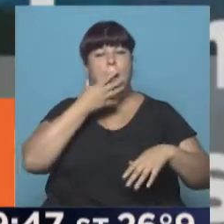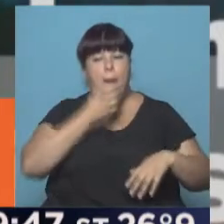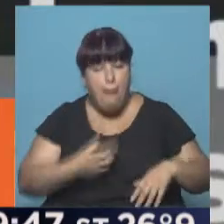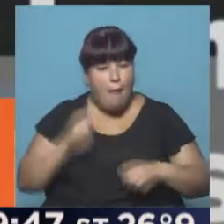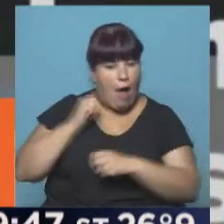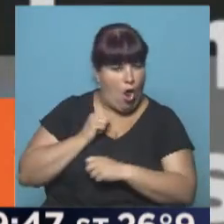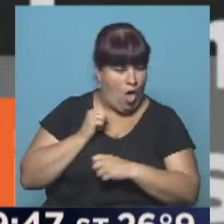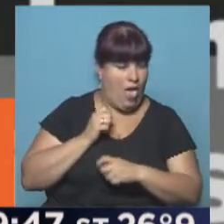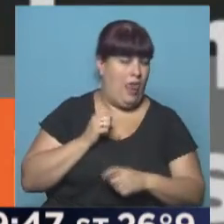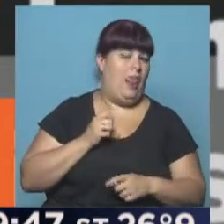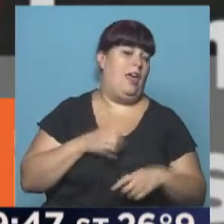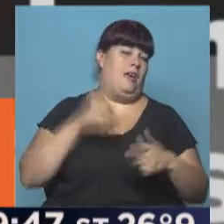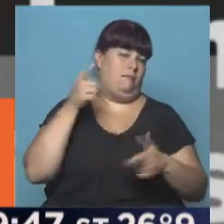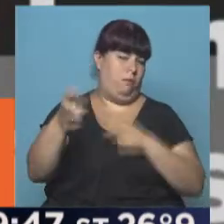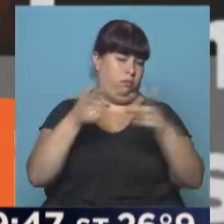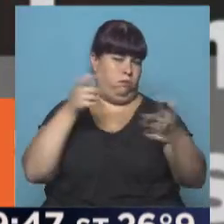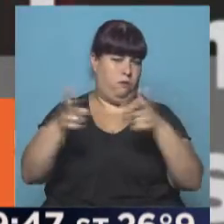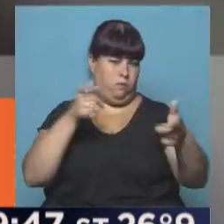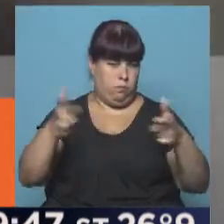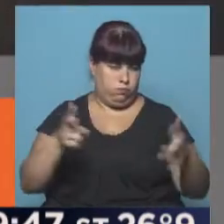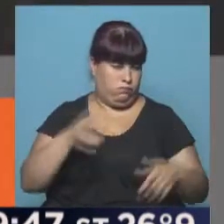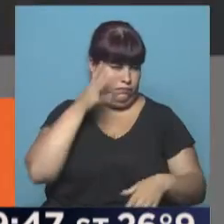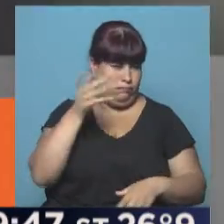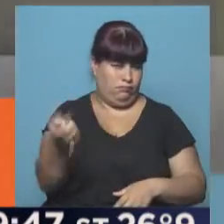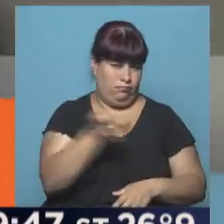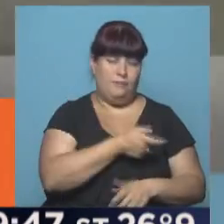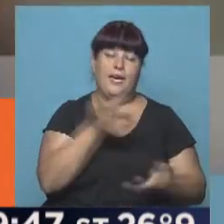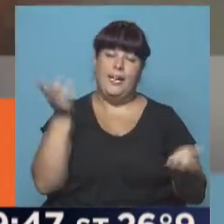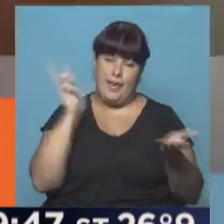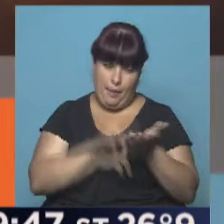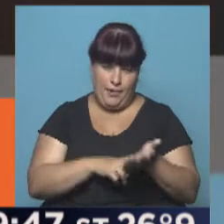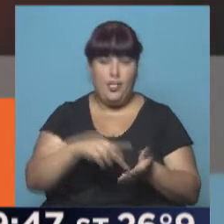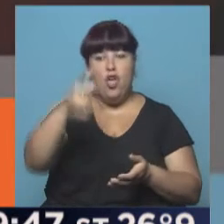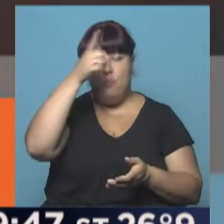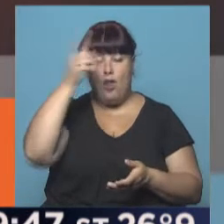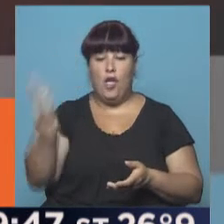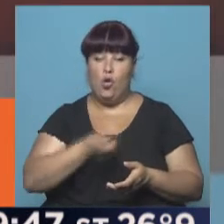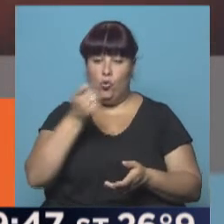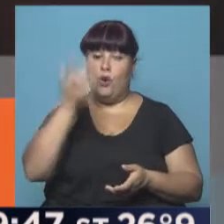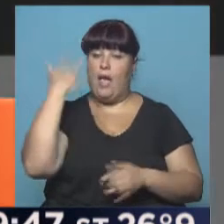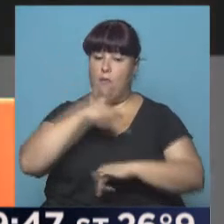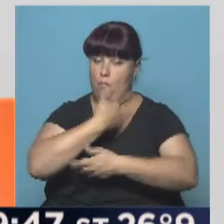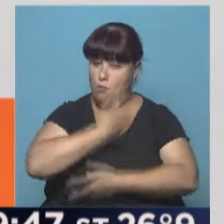Papá Noel, y comenzó a disparar a mansalva. Reiteramos, la policía turca acaba de